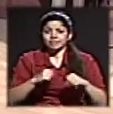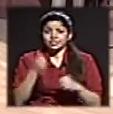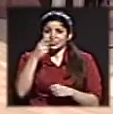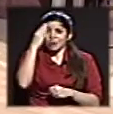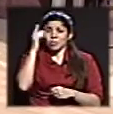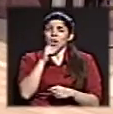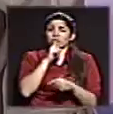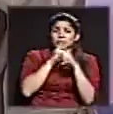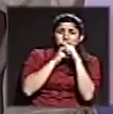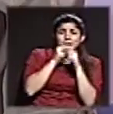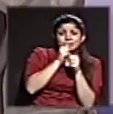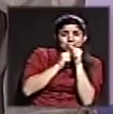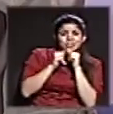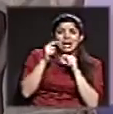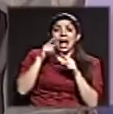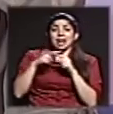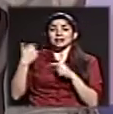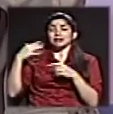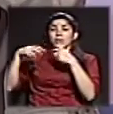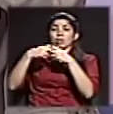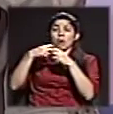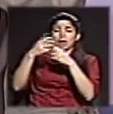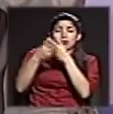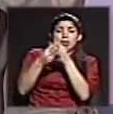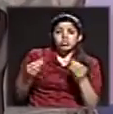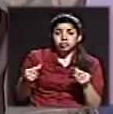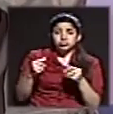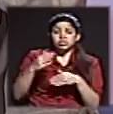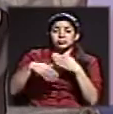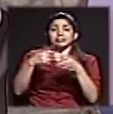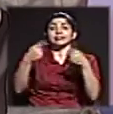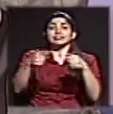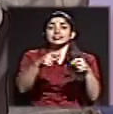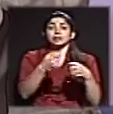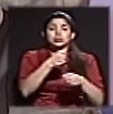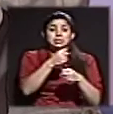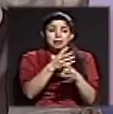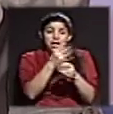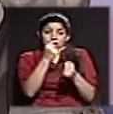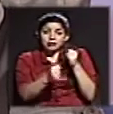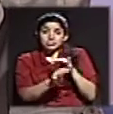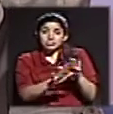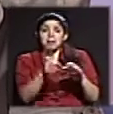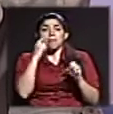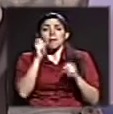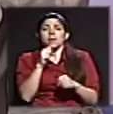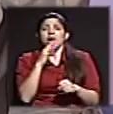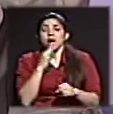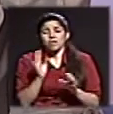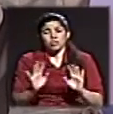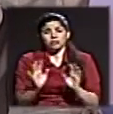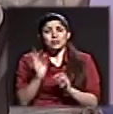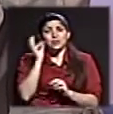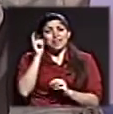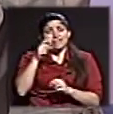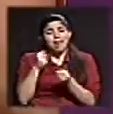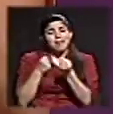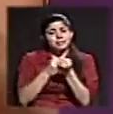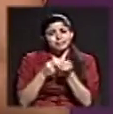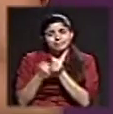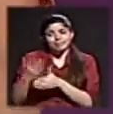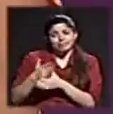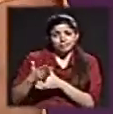que quedarse calladas y esperar a que pase el barullo y a esperar que acaben las sesiones en las municipalidades para hablar. Las mujeres debemos apoyarnos unas a